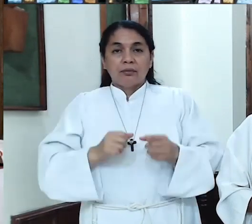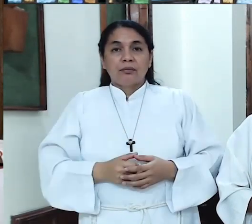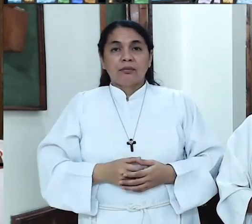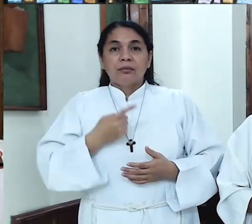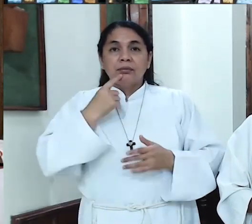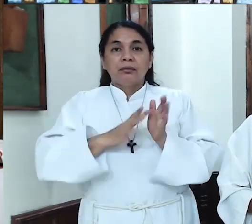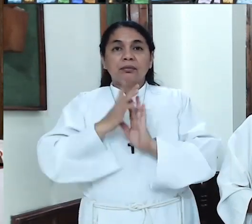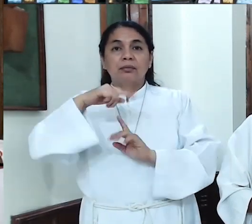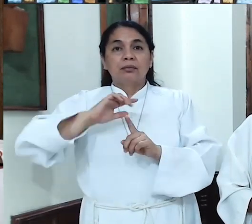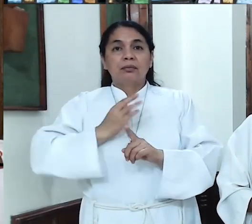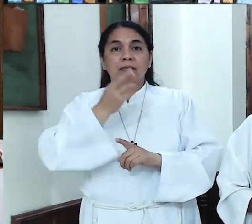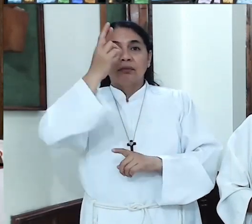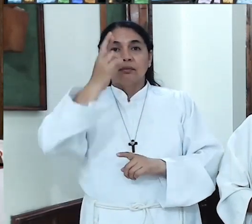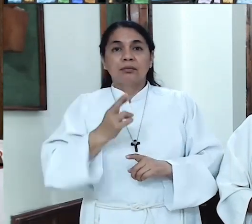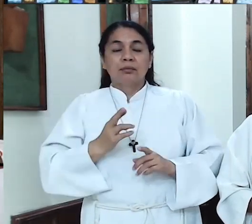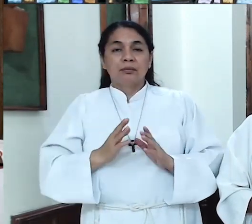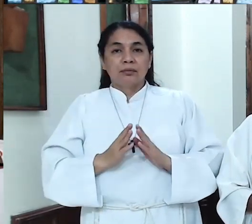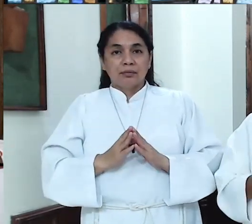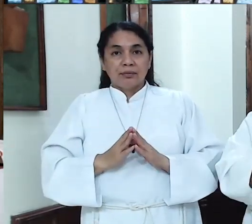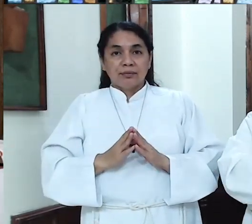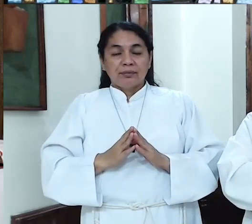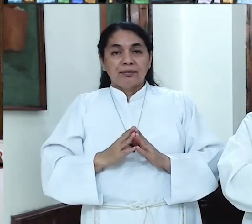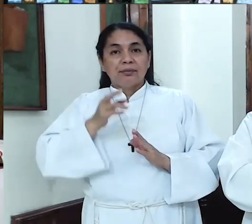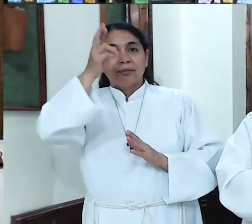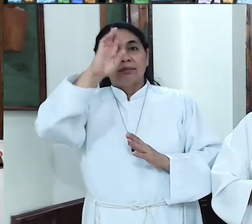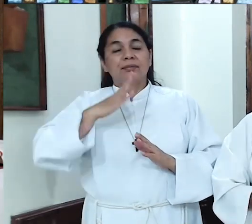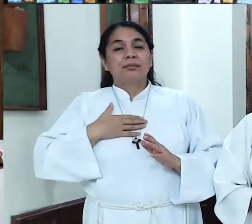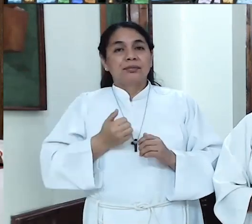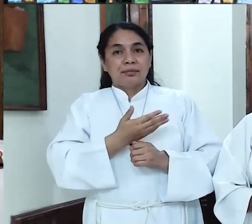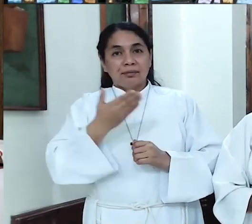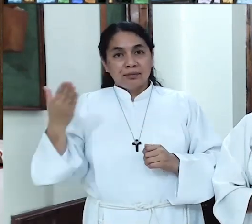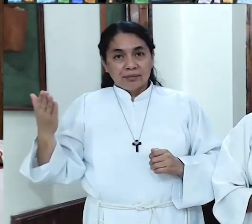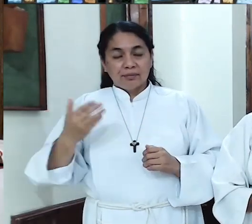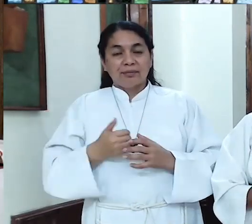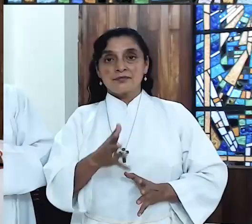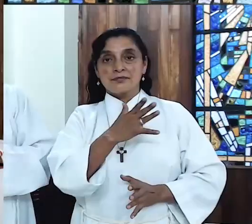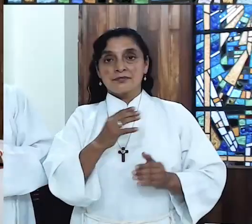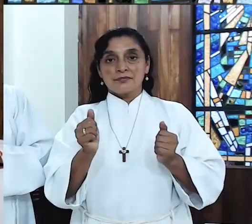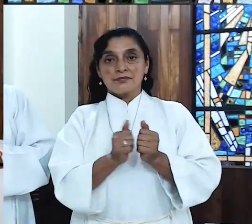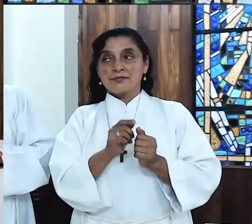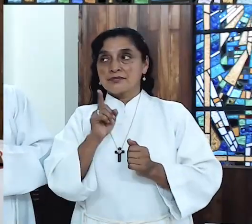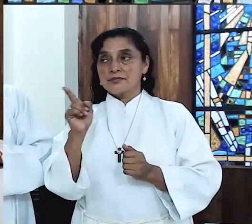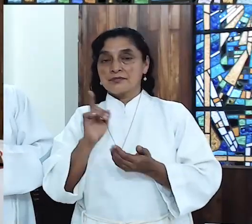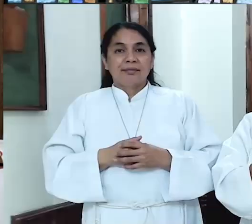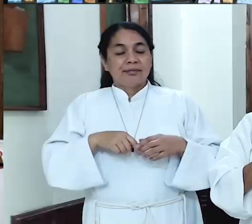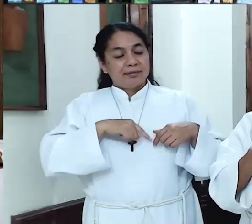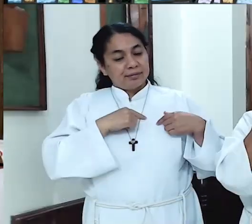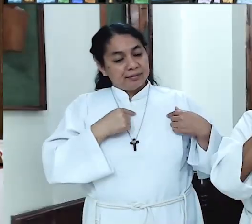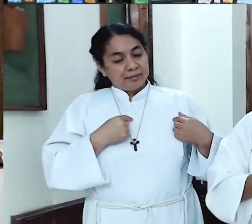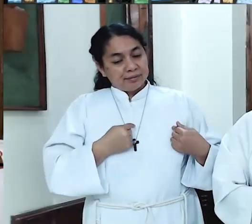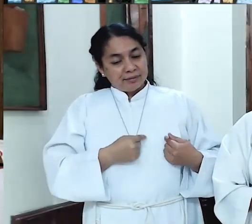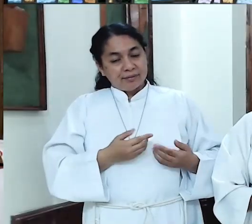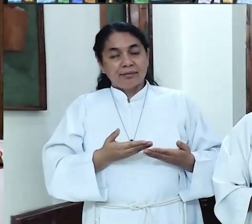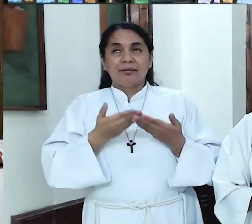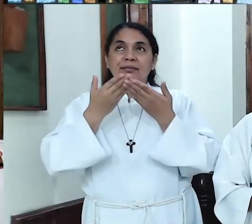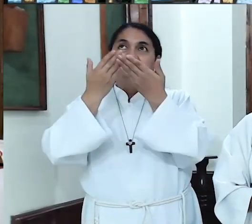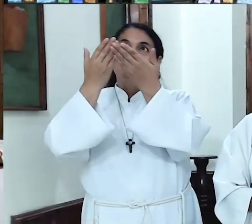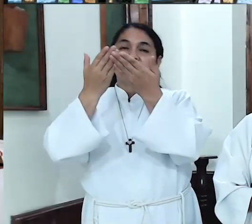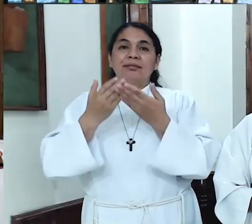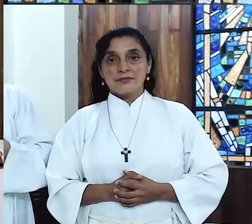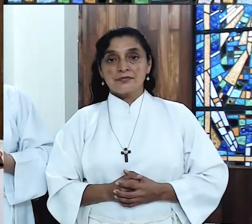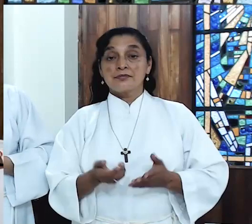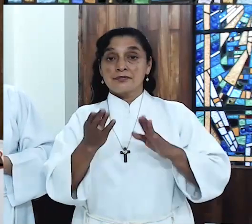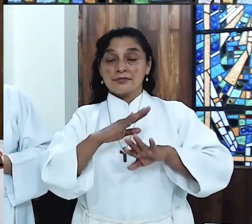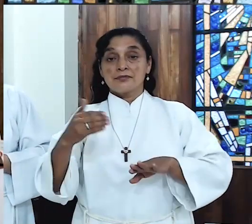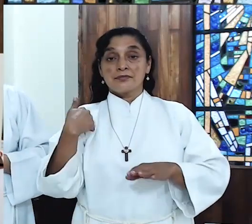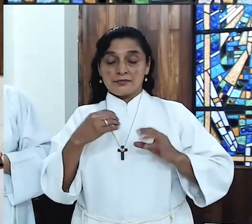Por Jesucristo nuestro Señor. Amén. El Señor esté con ustedes. Y con tu espíritu. Levantemos el corazón.